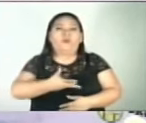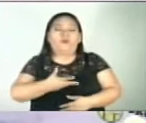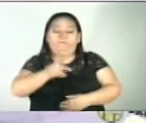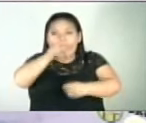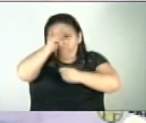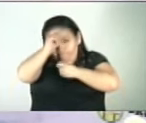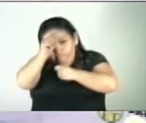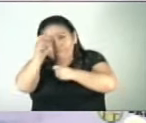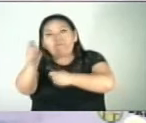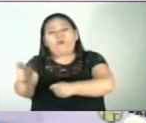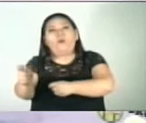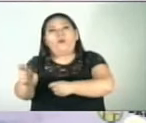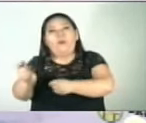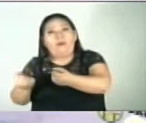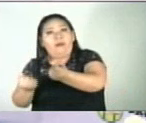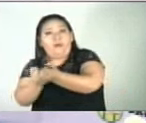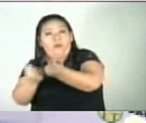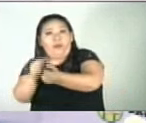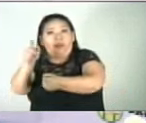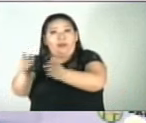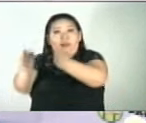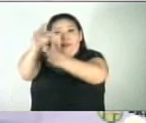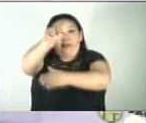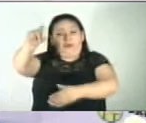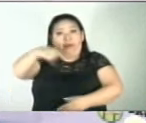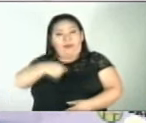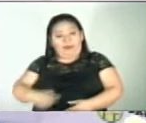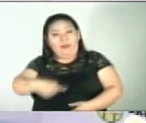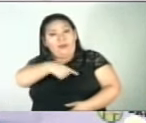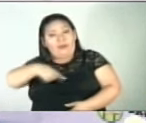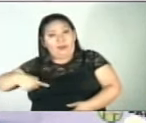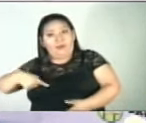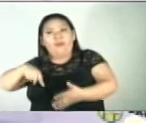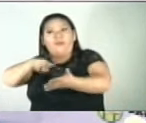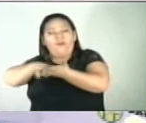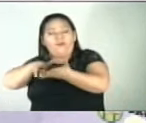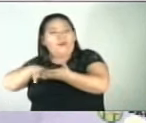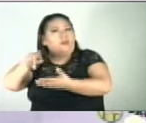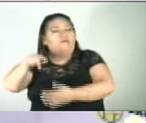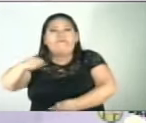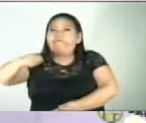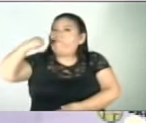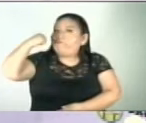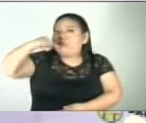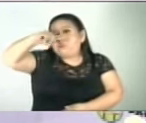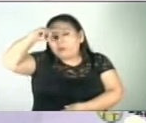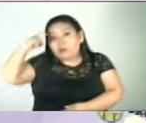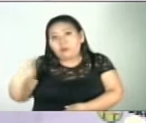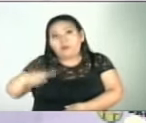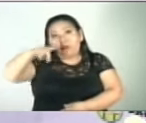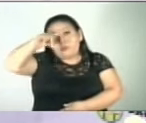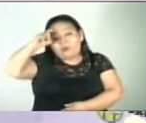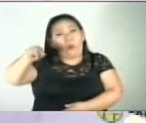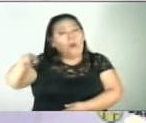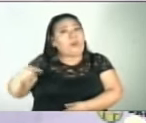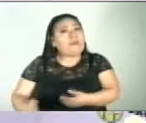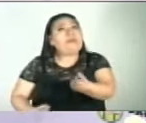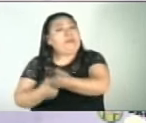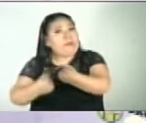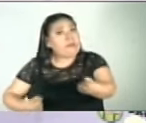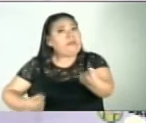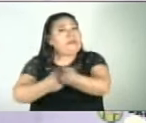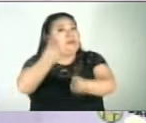privilegio apoyar a entidades como Comandos de Salvamento. Ellos hacen una labor muy noble, día a día están asistiendo a las